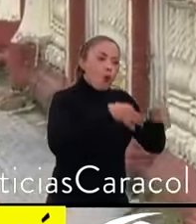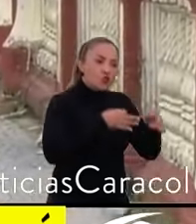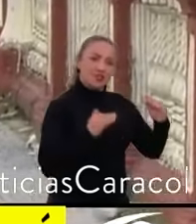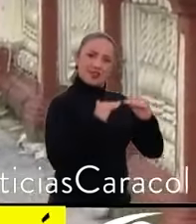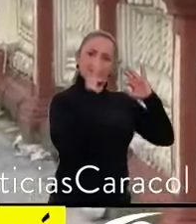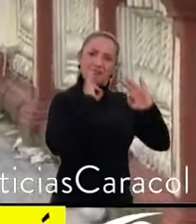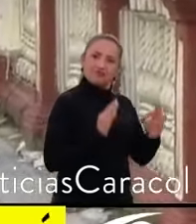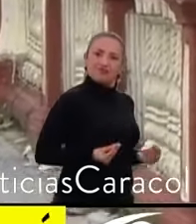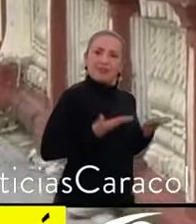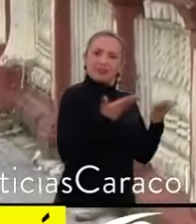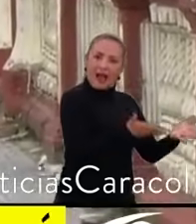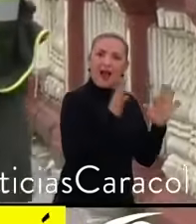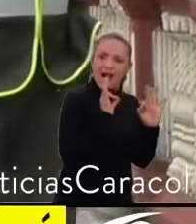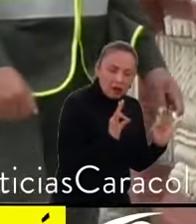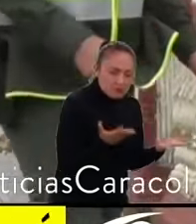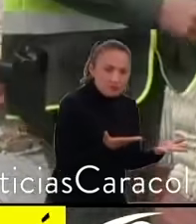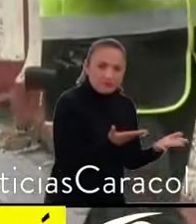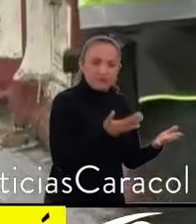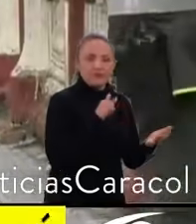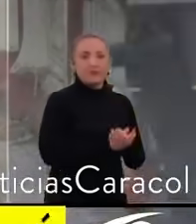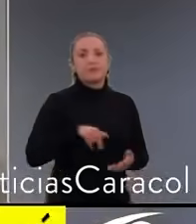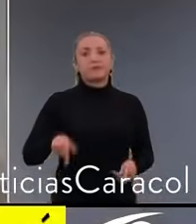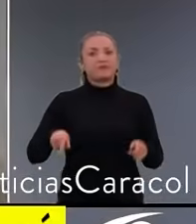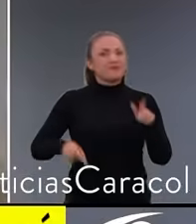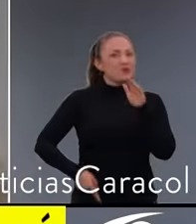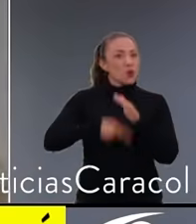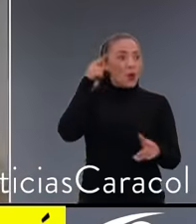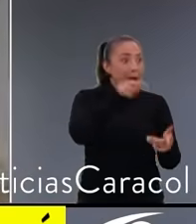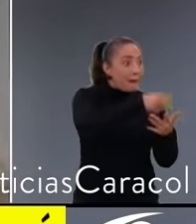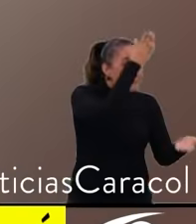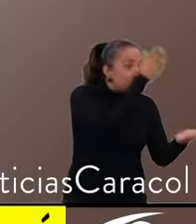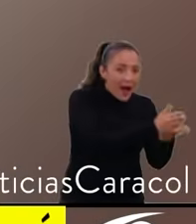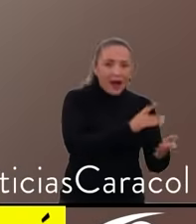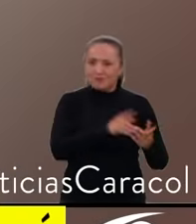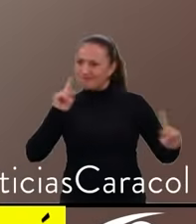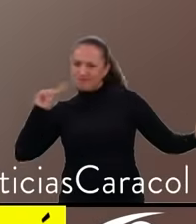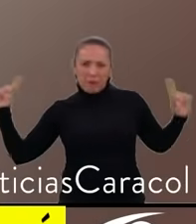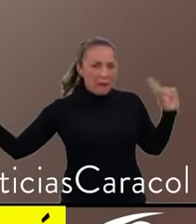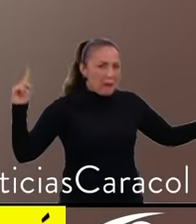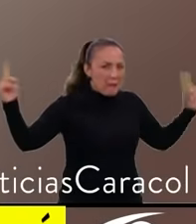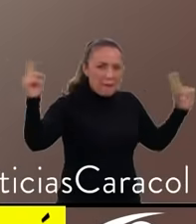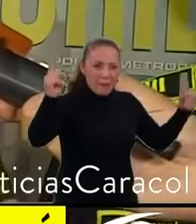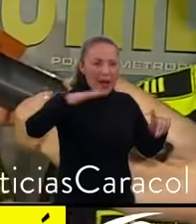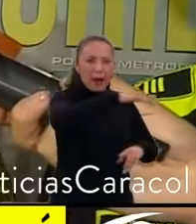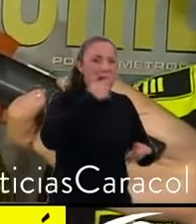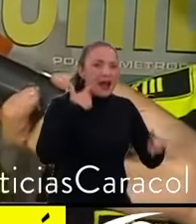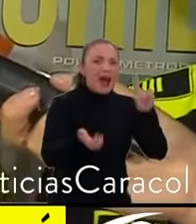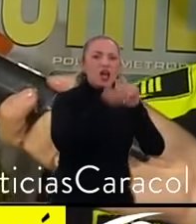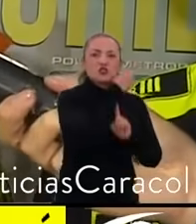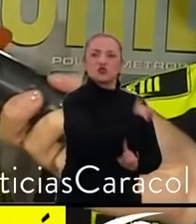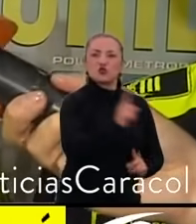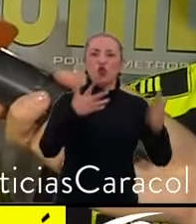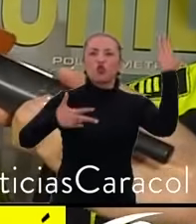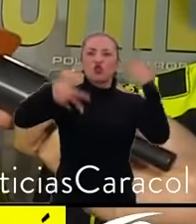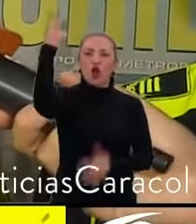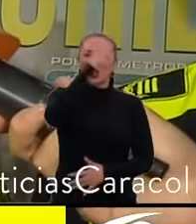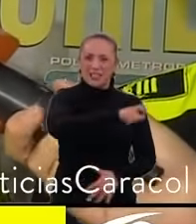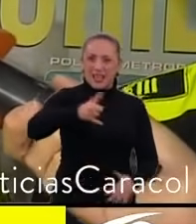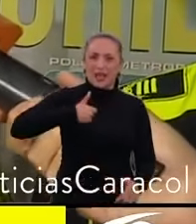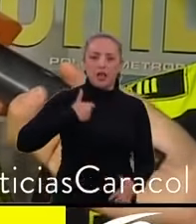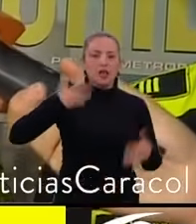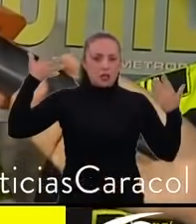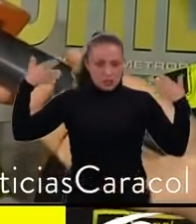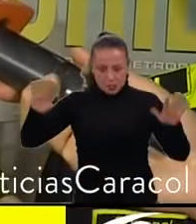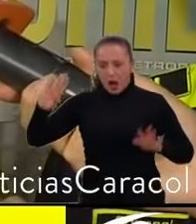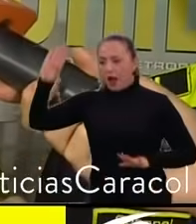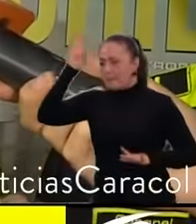inmediato las autoridades iniciaron un plan candado en la zona para ubicar a los 12 jóvenes. Se tiene ya todos los dispositivos por parte